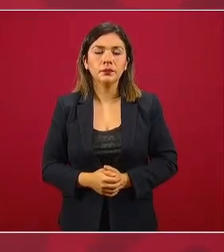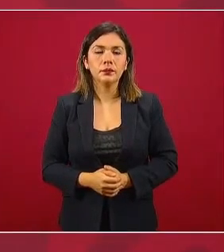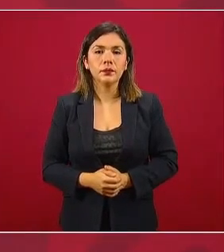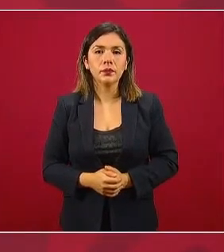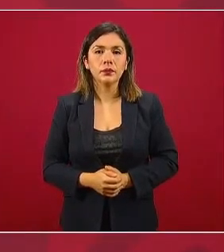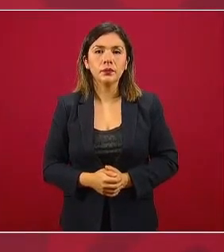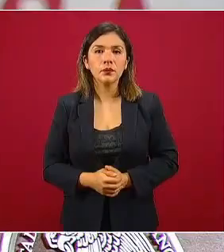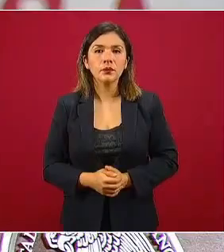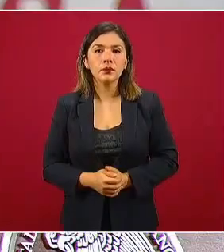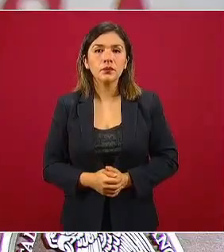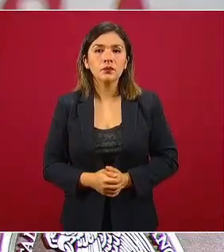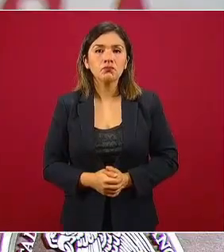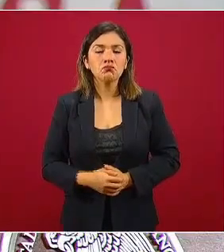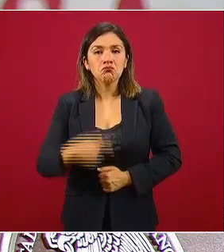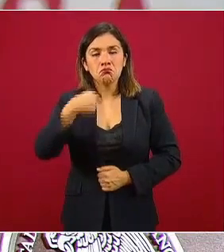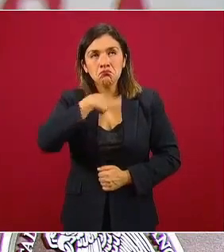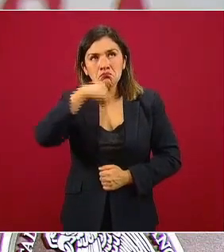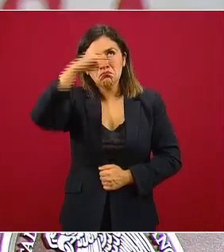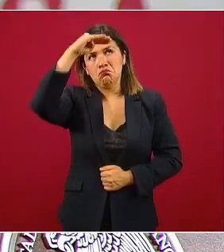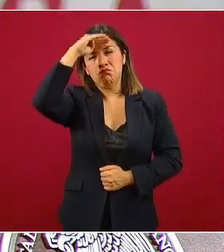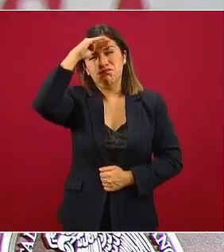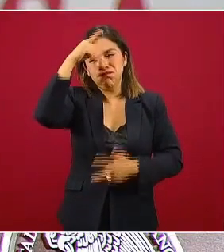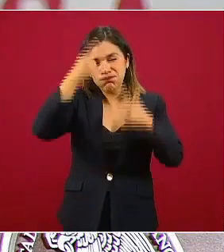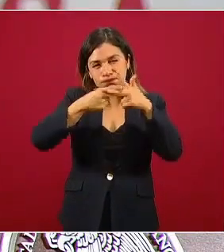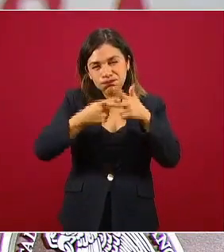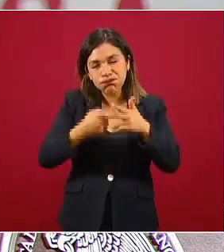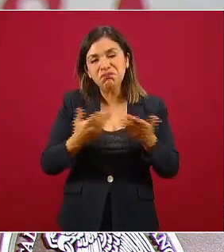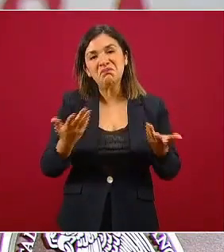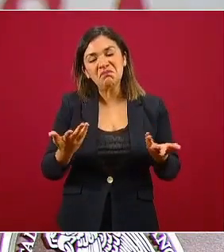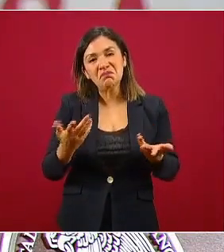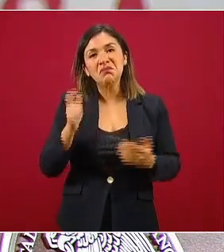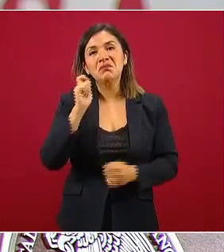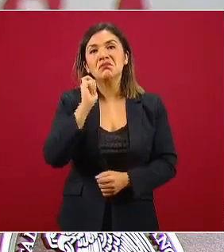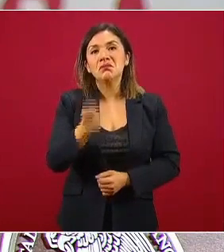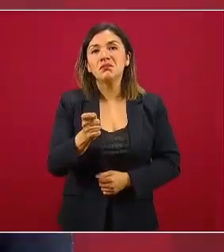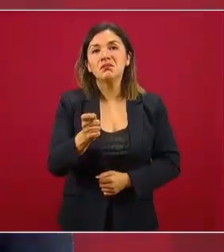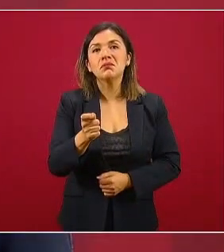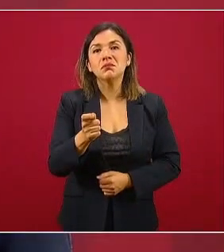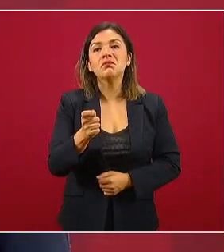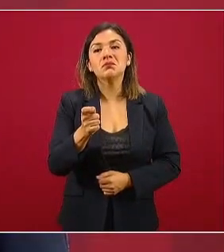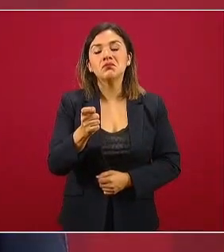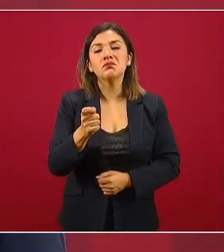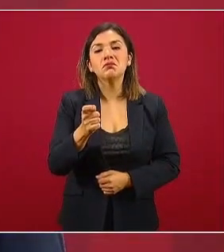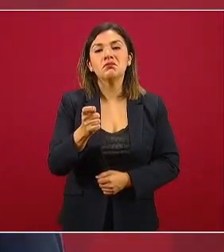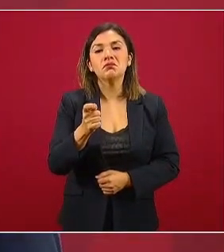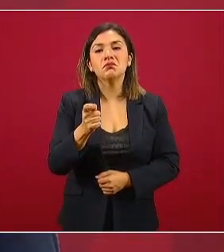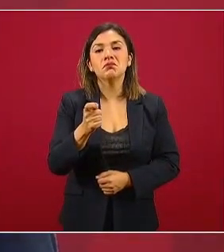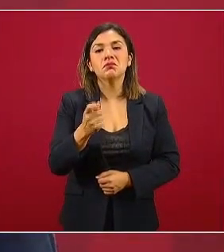Mi pronóstico es que vamos a